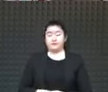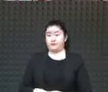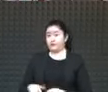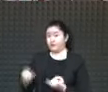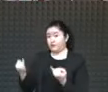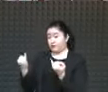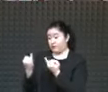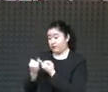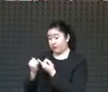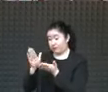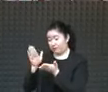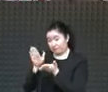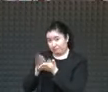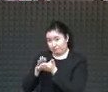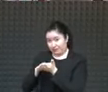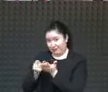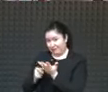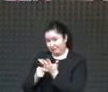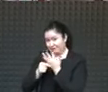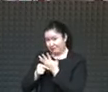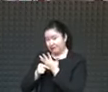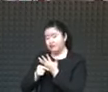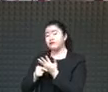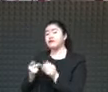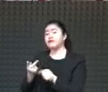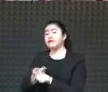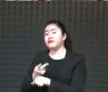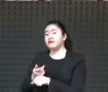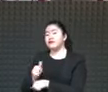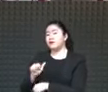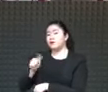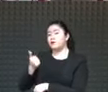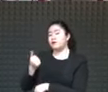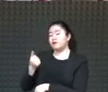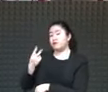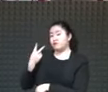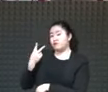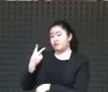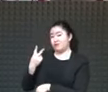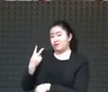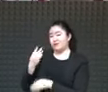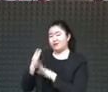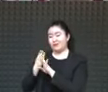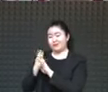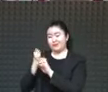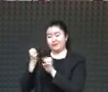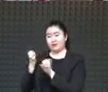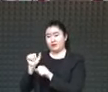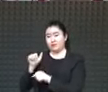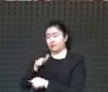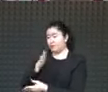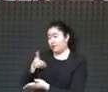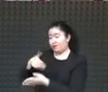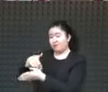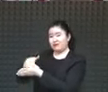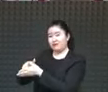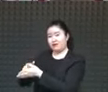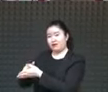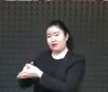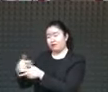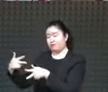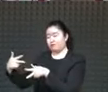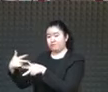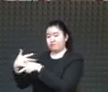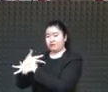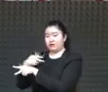están haciendo estudios sobre otras dos líneas de Metrobús, una que va hacia Periférico y otra que atraviesa por una zona